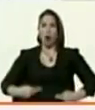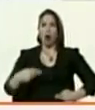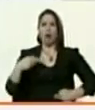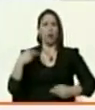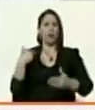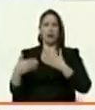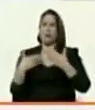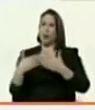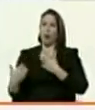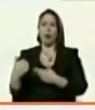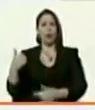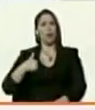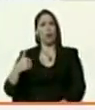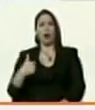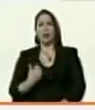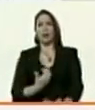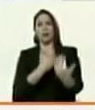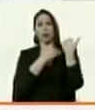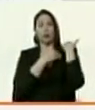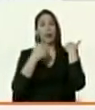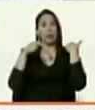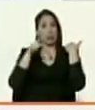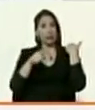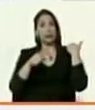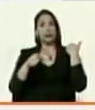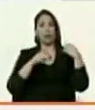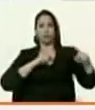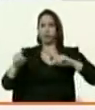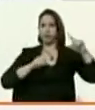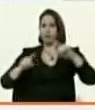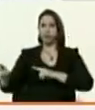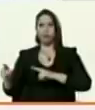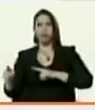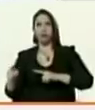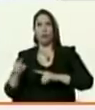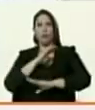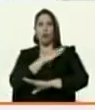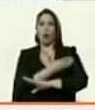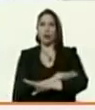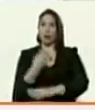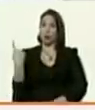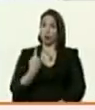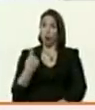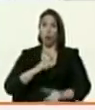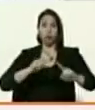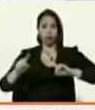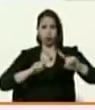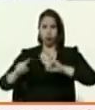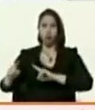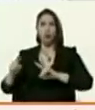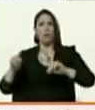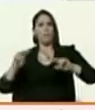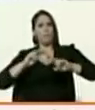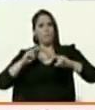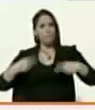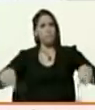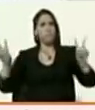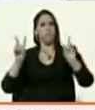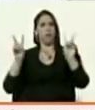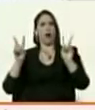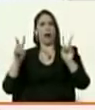temporal, esta acción de valientes. Son los valientes los que se sientan a negociar,